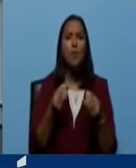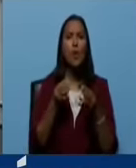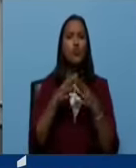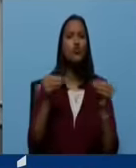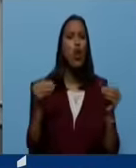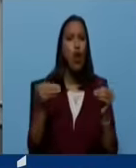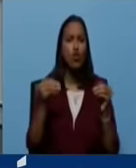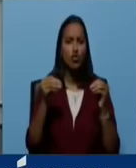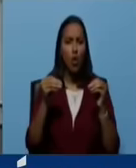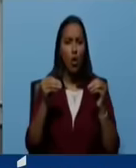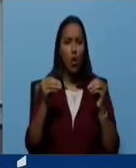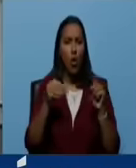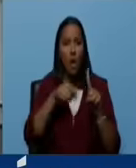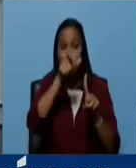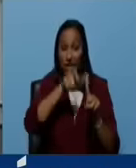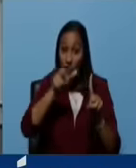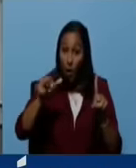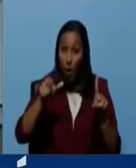y personas